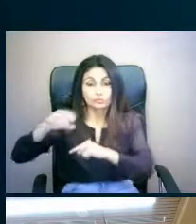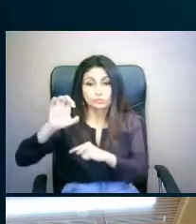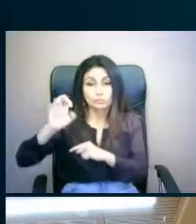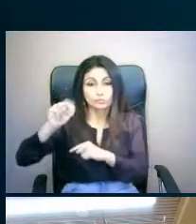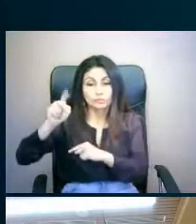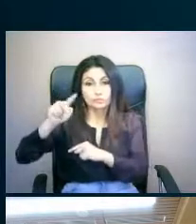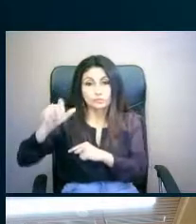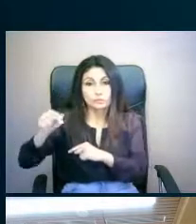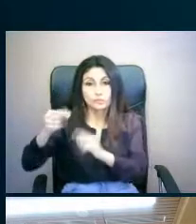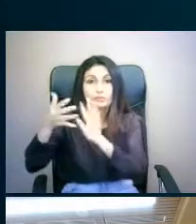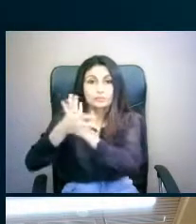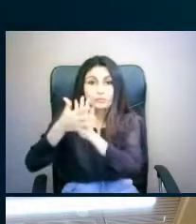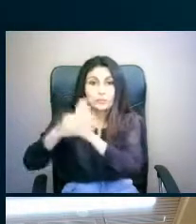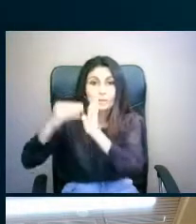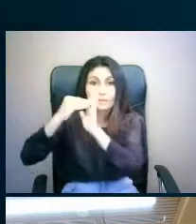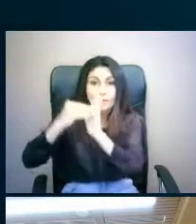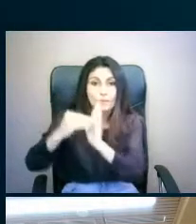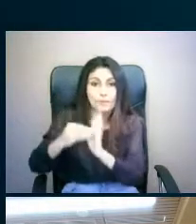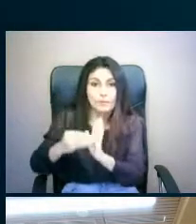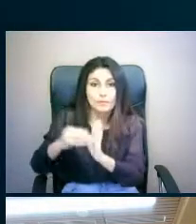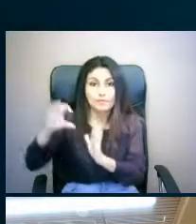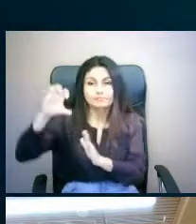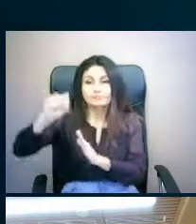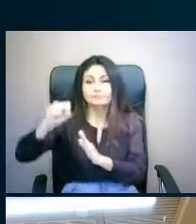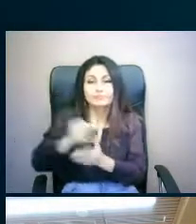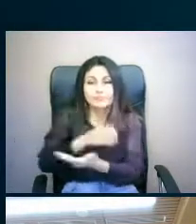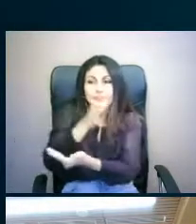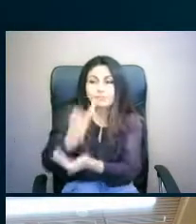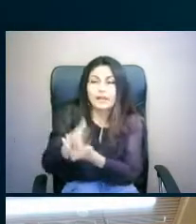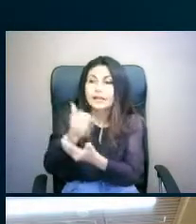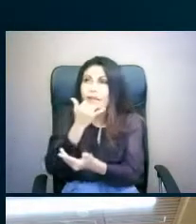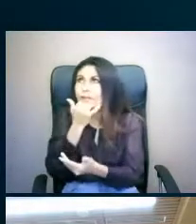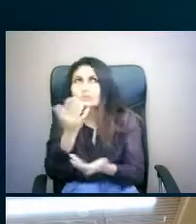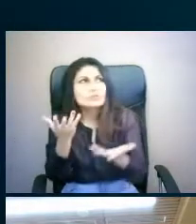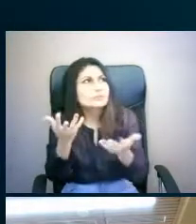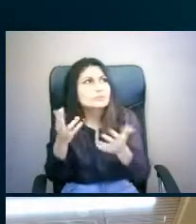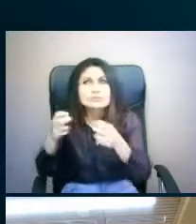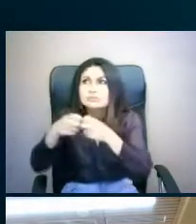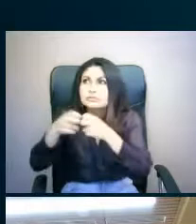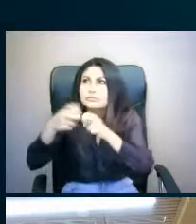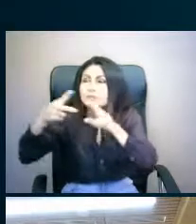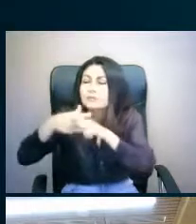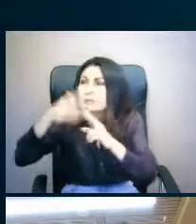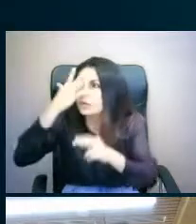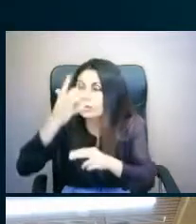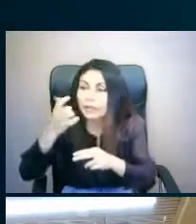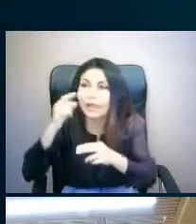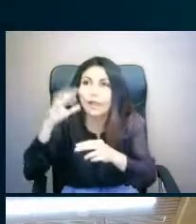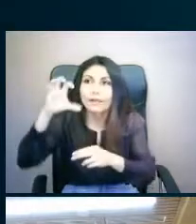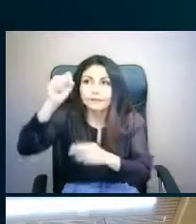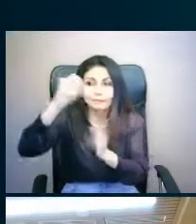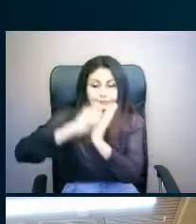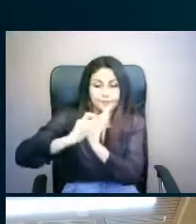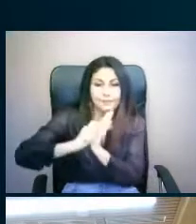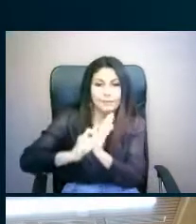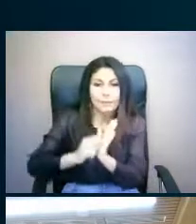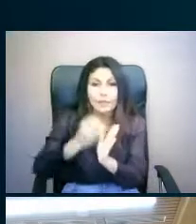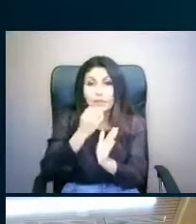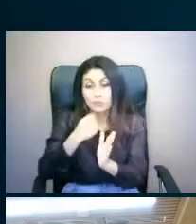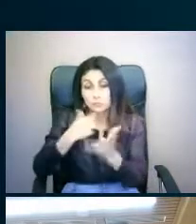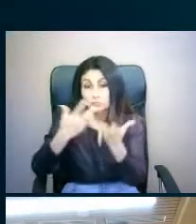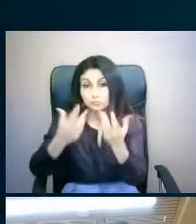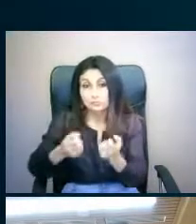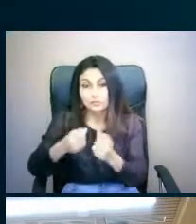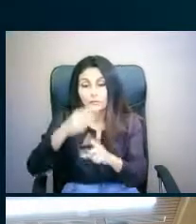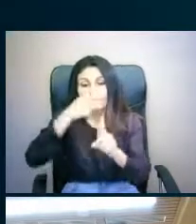observaciones de lo que se encontró en el sitio al momento de la atención del evento. Por ejemplo, si queremos interactuar y nos colocamos en el